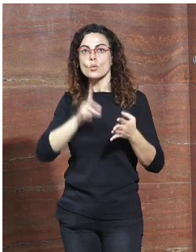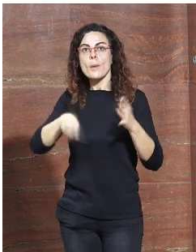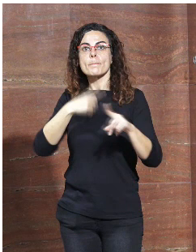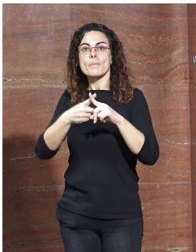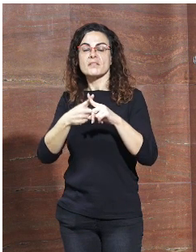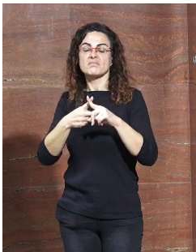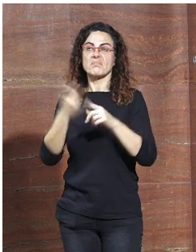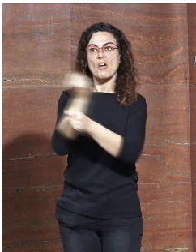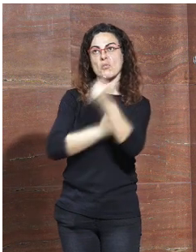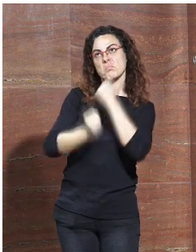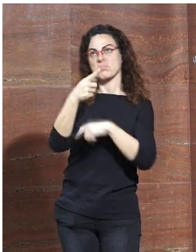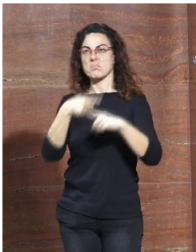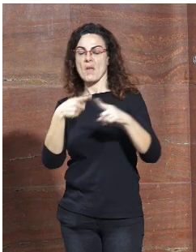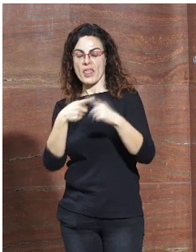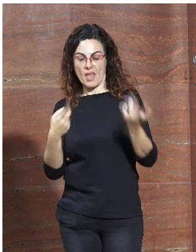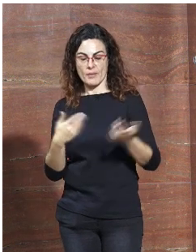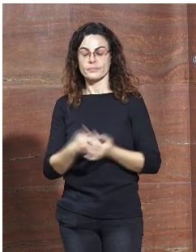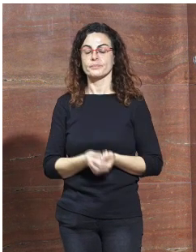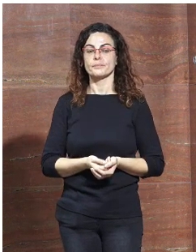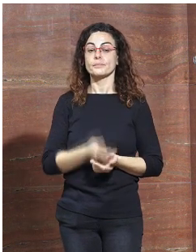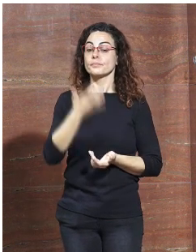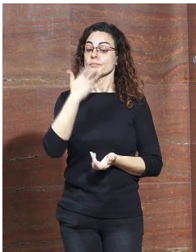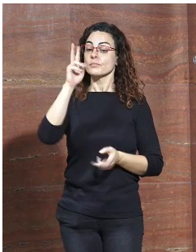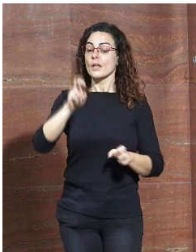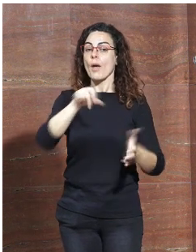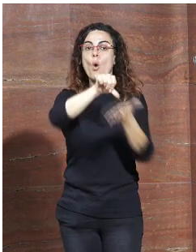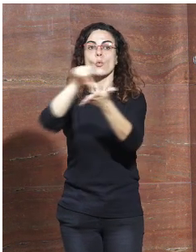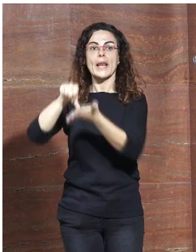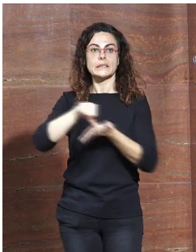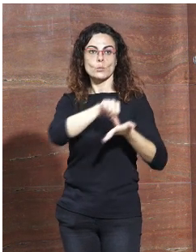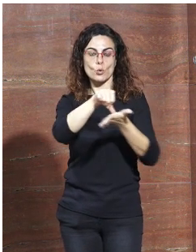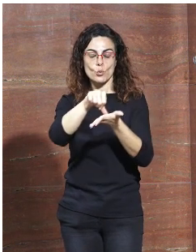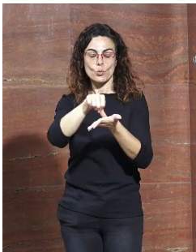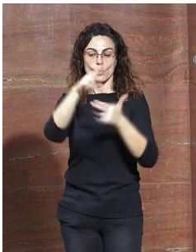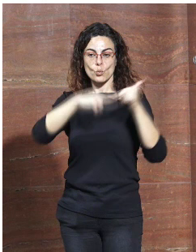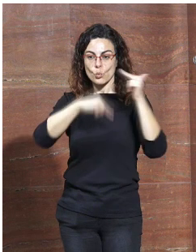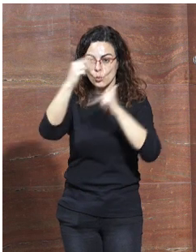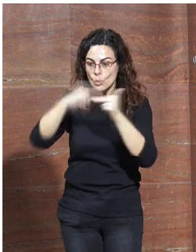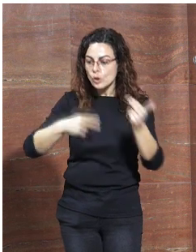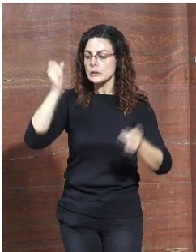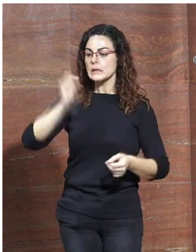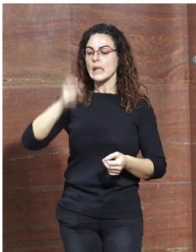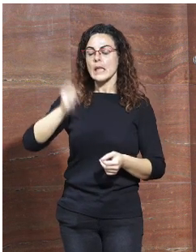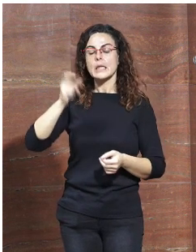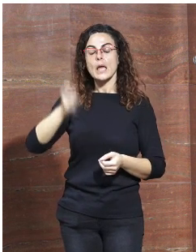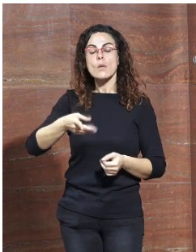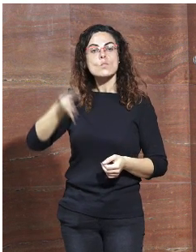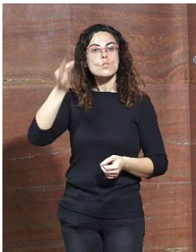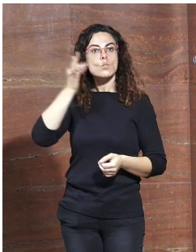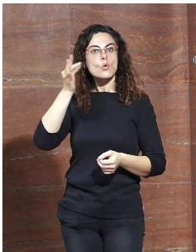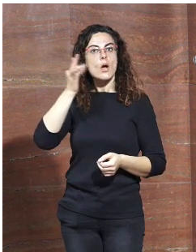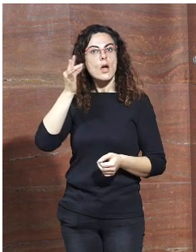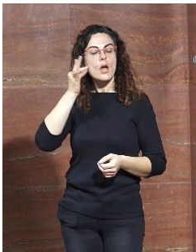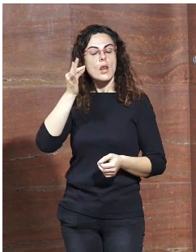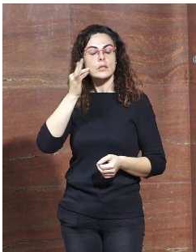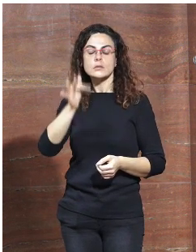media. En el urbanismo, por ejemplo, mirad, son y siguen siendo las mujeres las que siguen